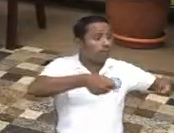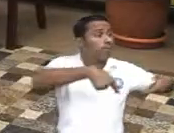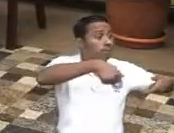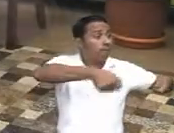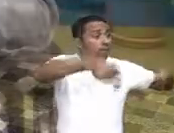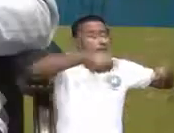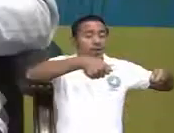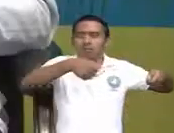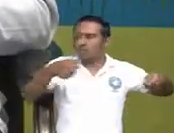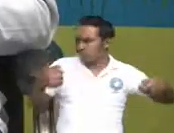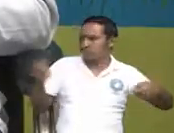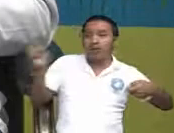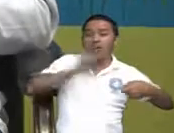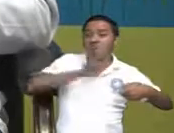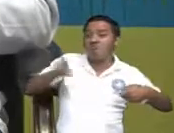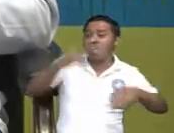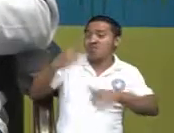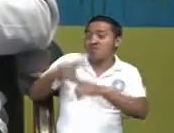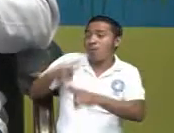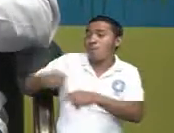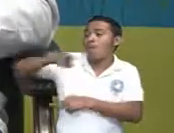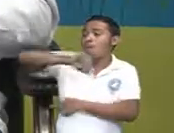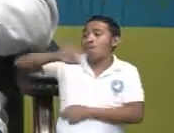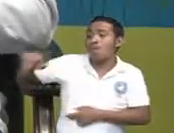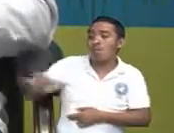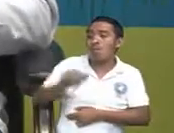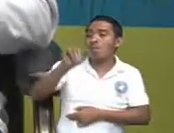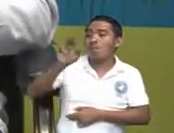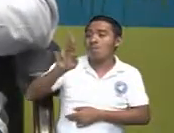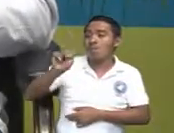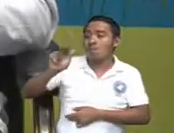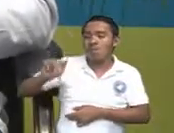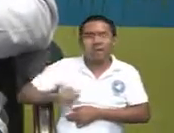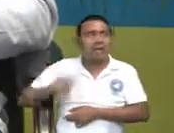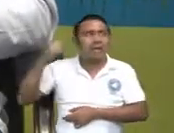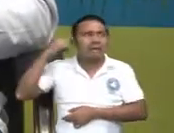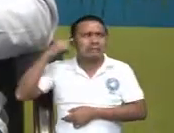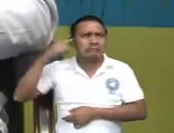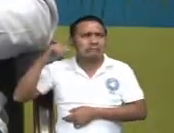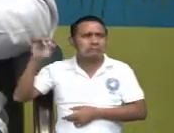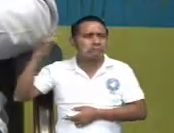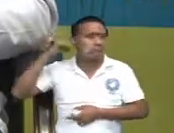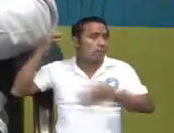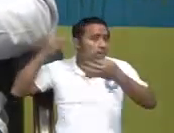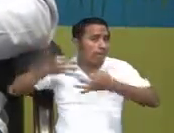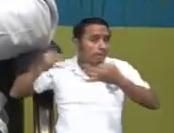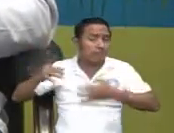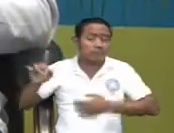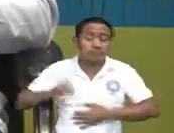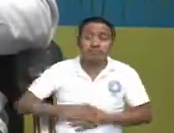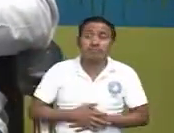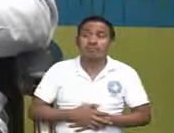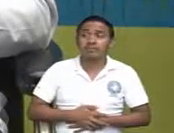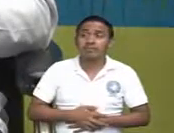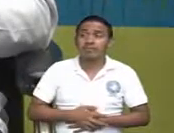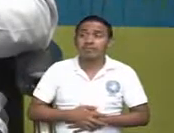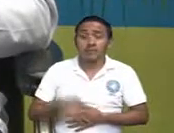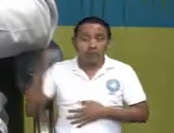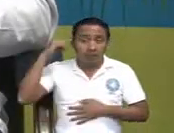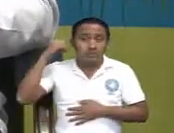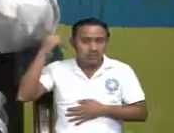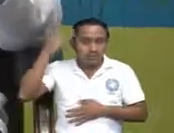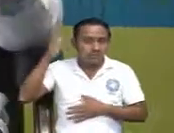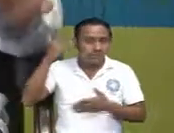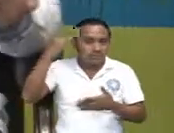esa persona estos ya esa persona ya no discrimina bien el sonido es como dice escucho las campanas